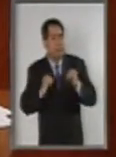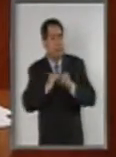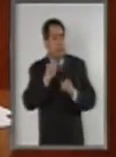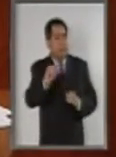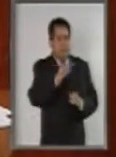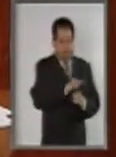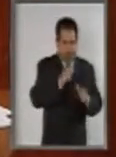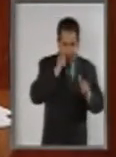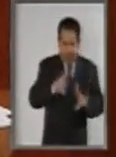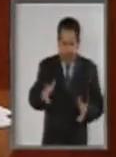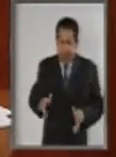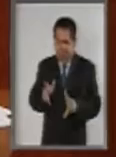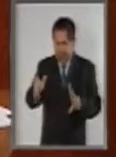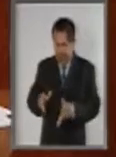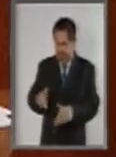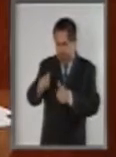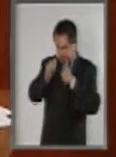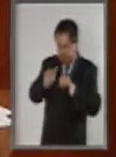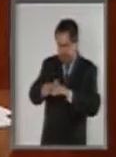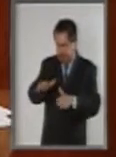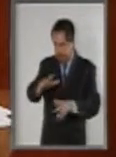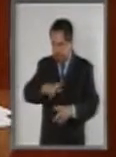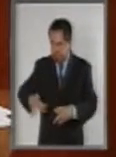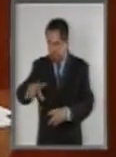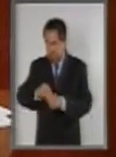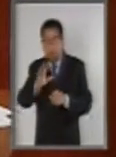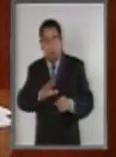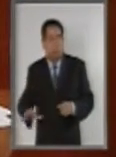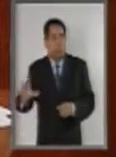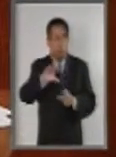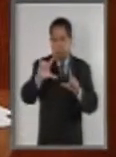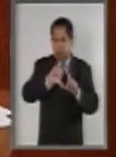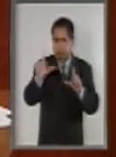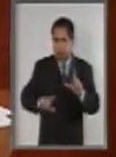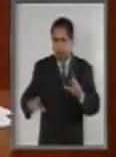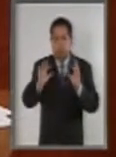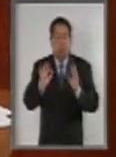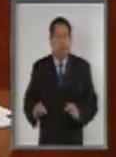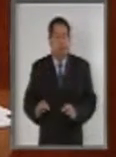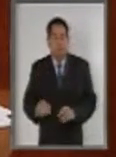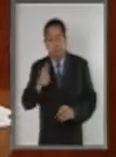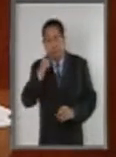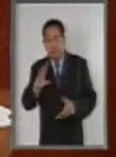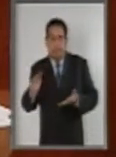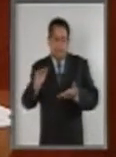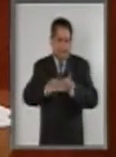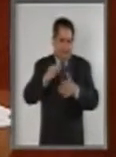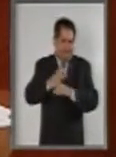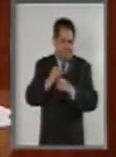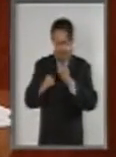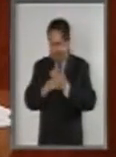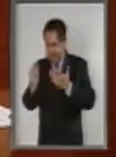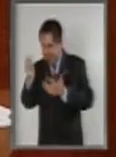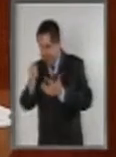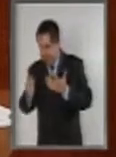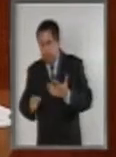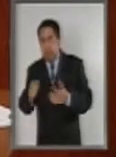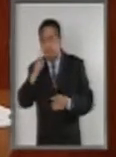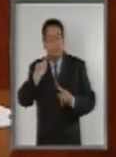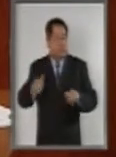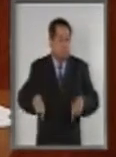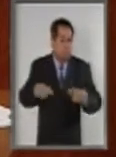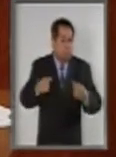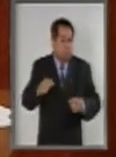que incentiven su instauración en la cultura nacional, lo que implica la incorporación de herramientas que faciliten su